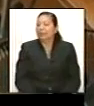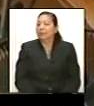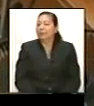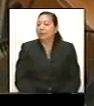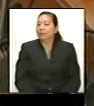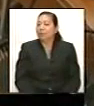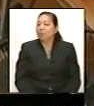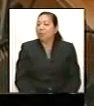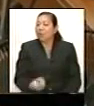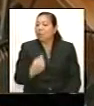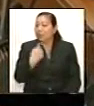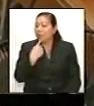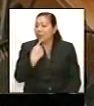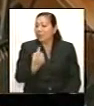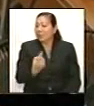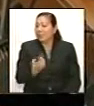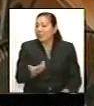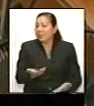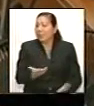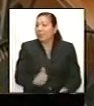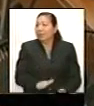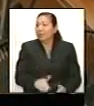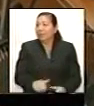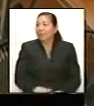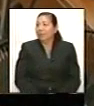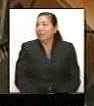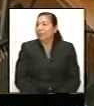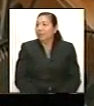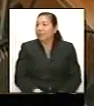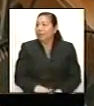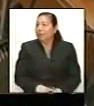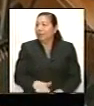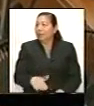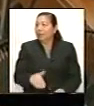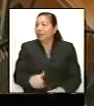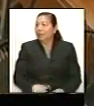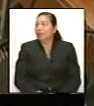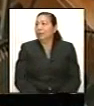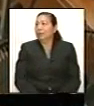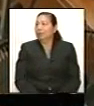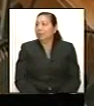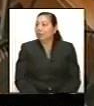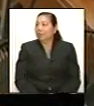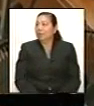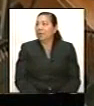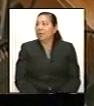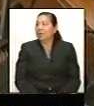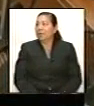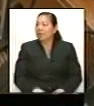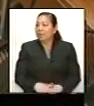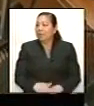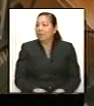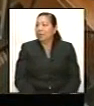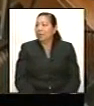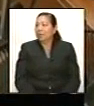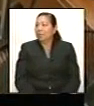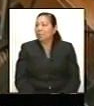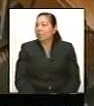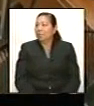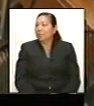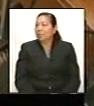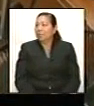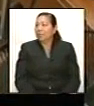creo que, como decía Kelly, las iniciativas institucionales de parte del Estado deberían ser un poco más cercanas. De pronto,